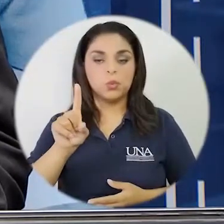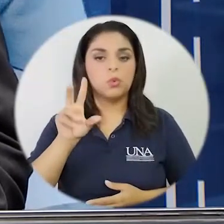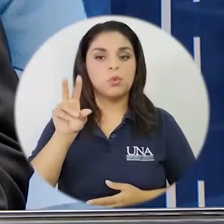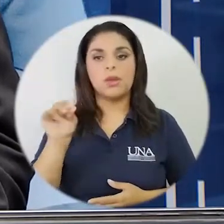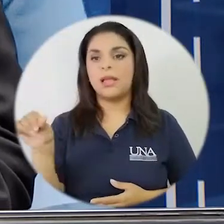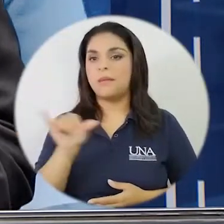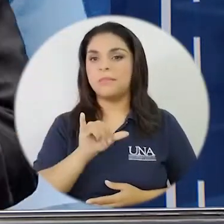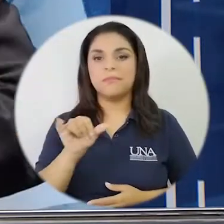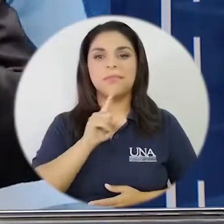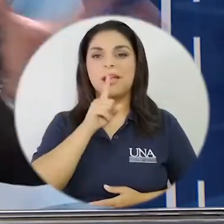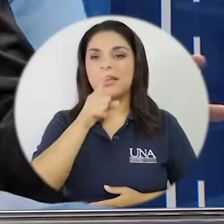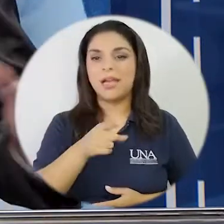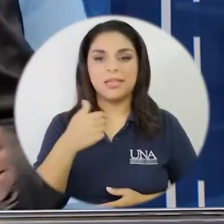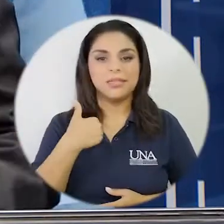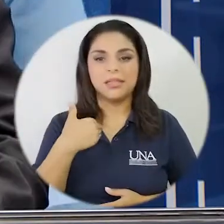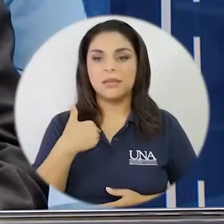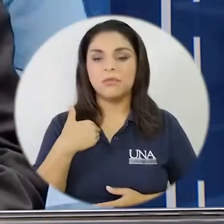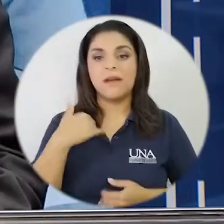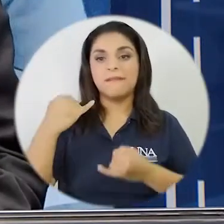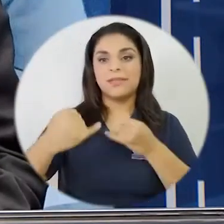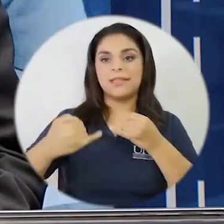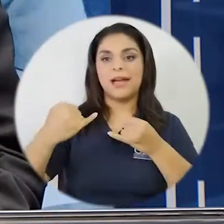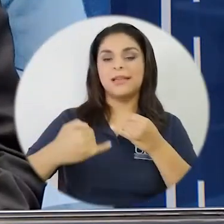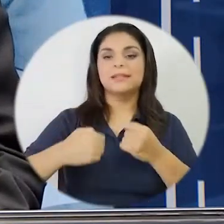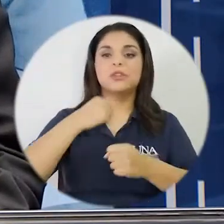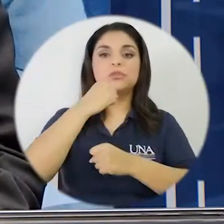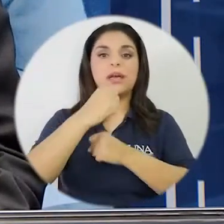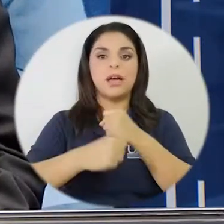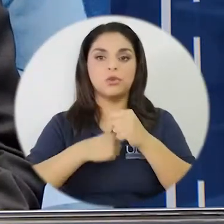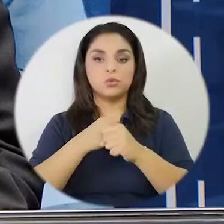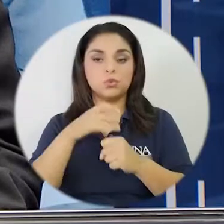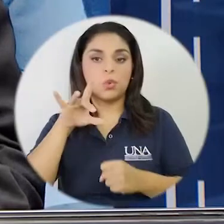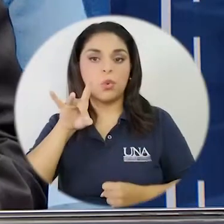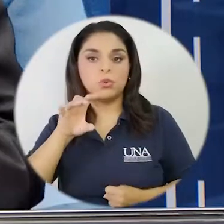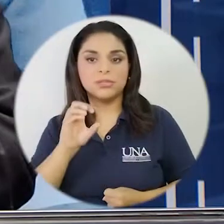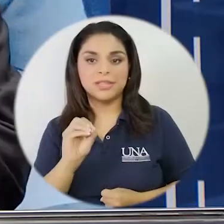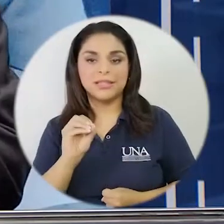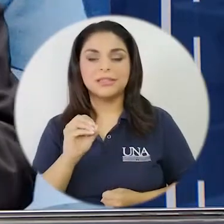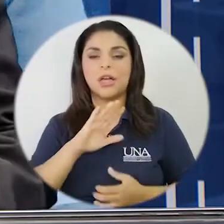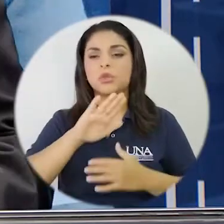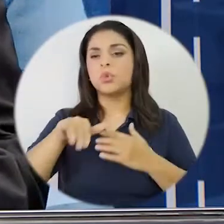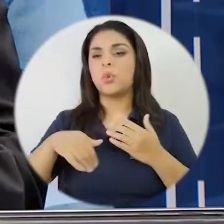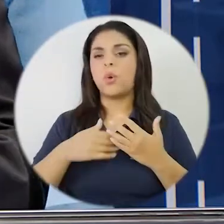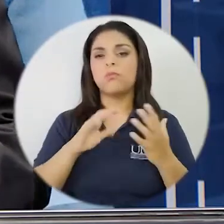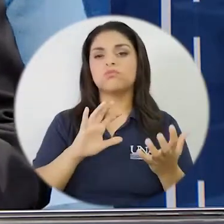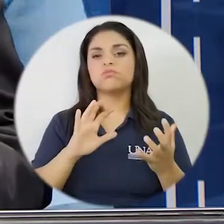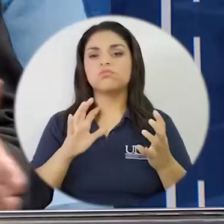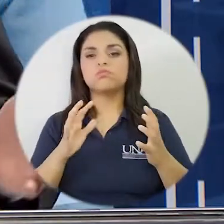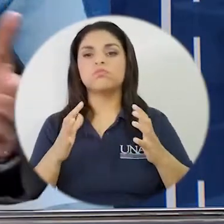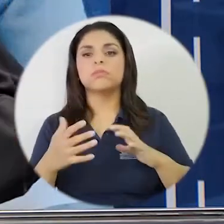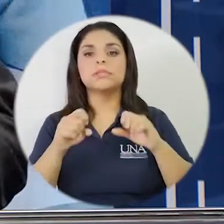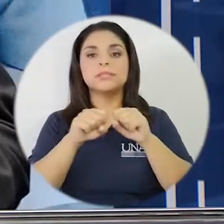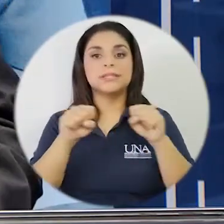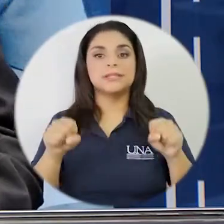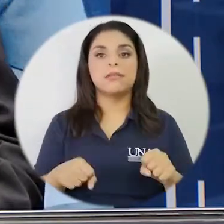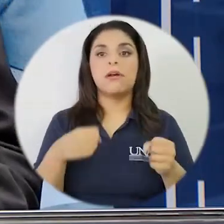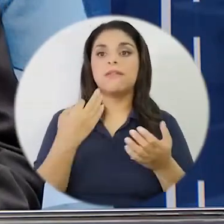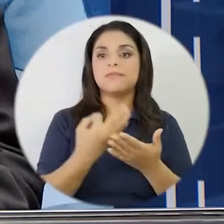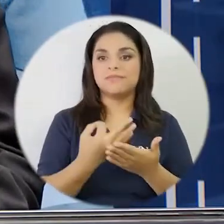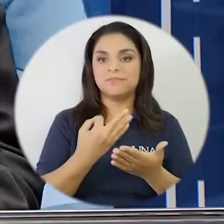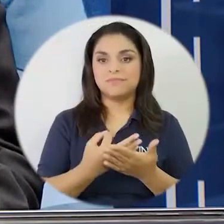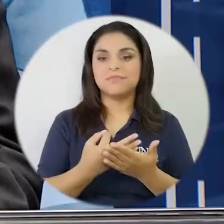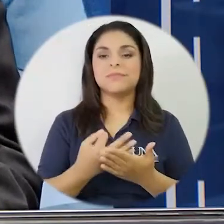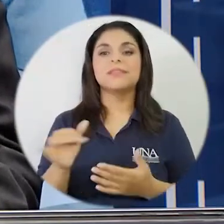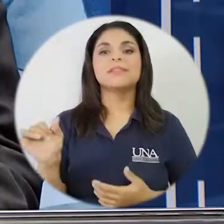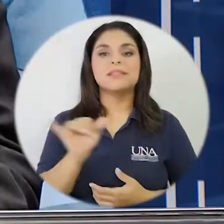2021, no es la misma realidad que teníamos a finales de los 80. Todo ha venido evolucionando, el sistema financiero ha